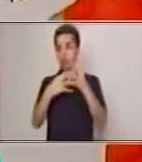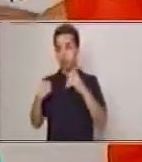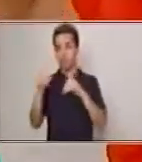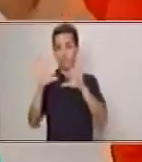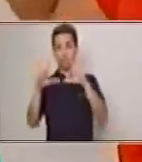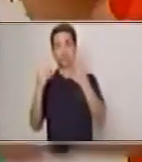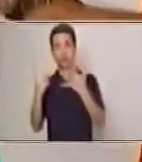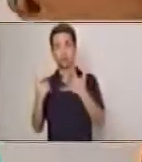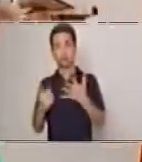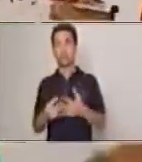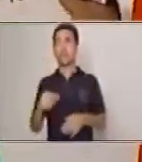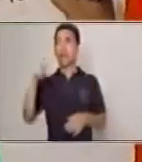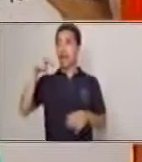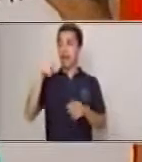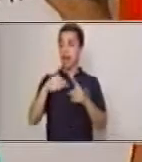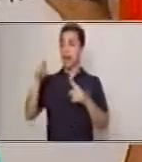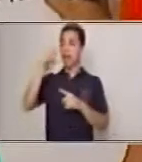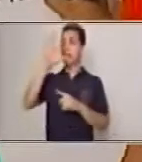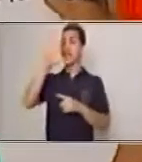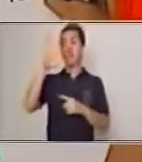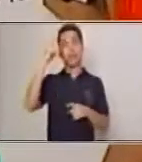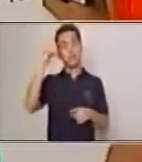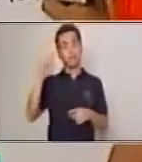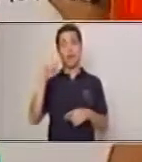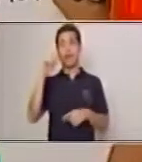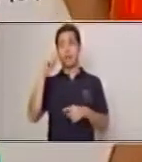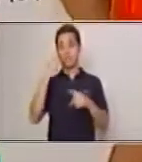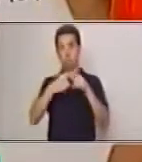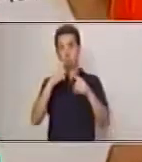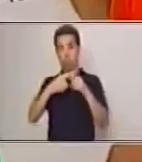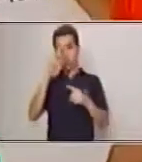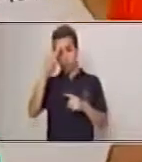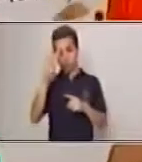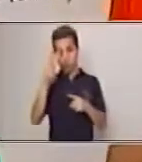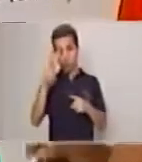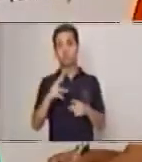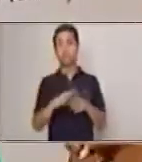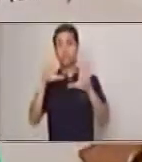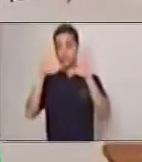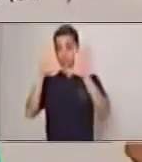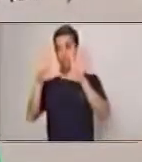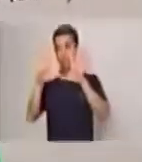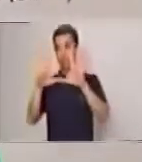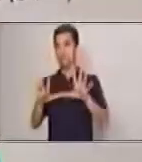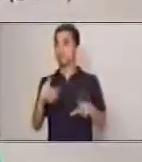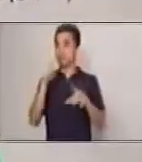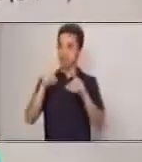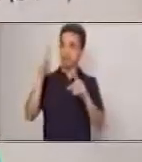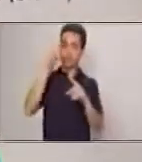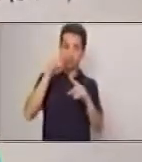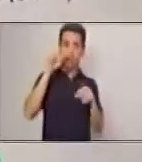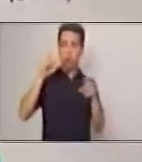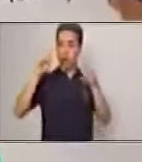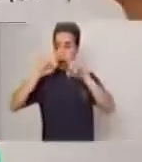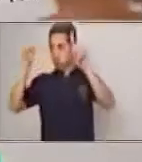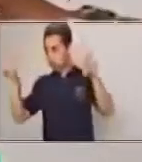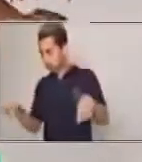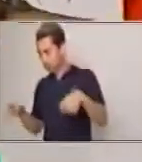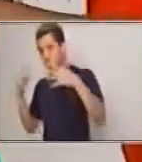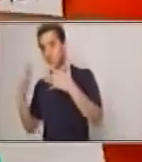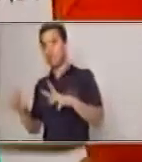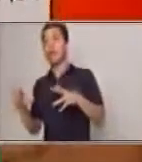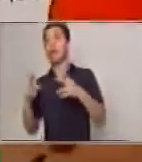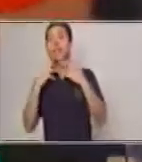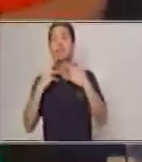n quinta al cuadrado, 5 por 2, 10. Cerramos paréntesis y es así como hemos